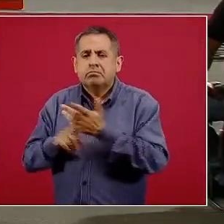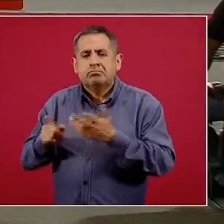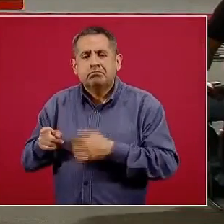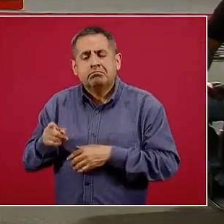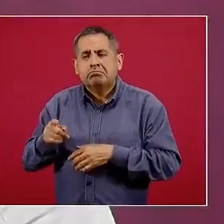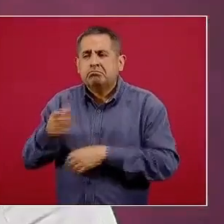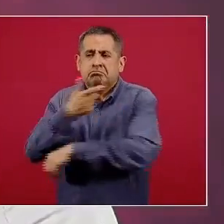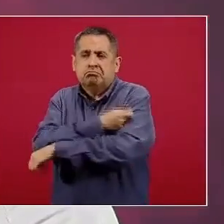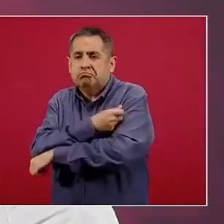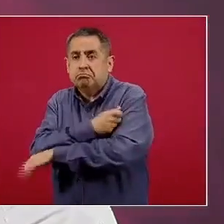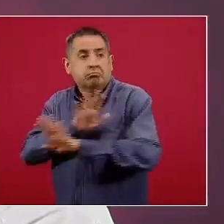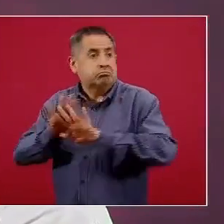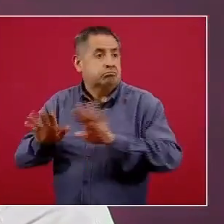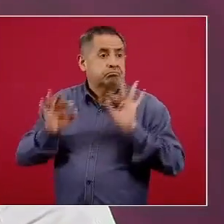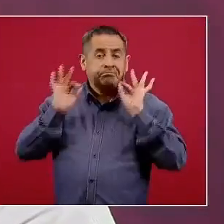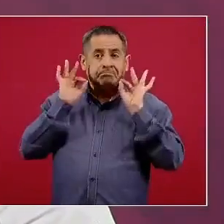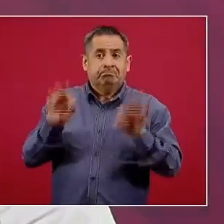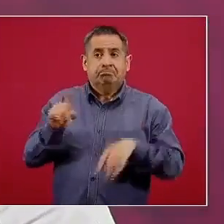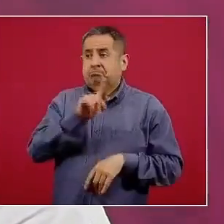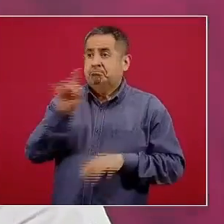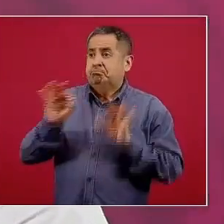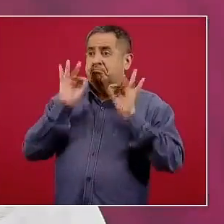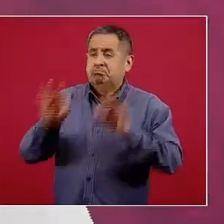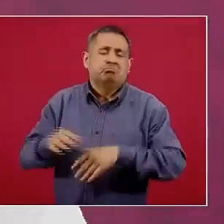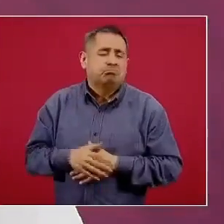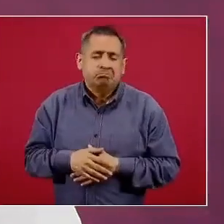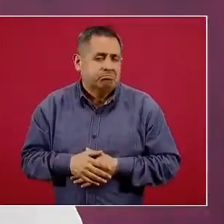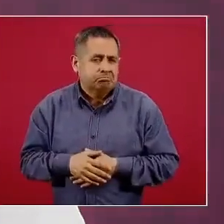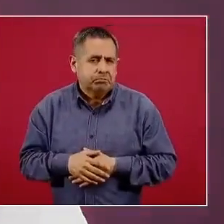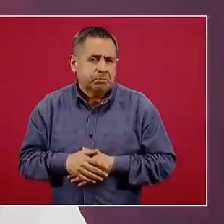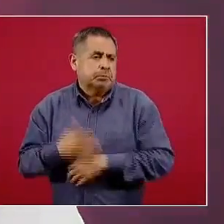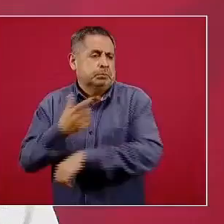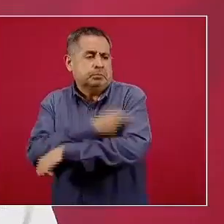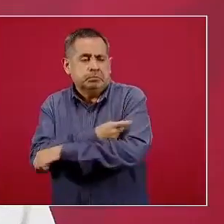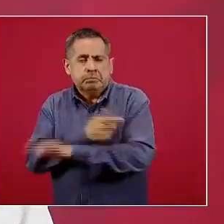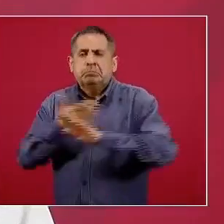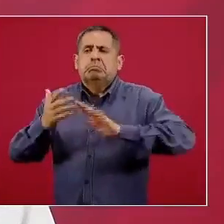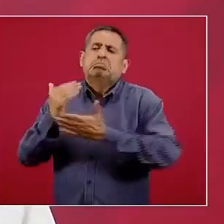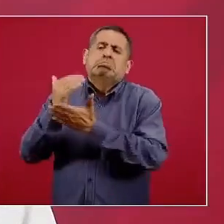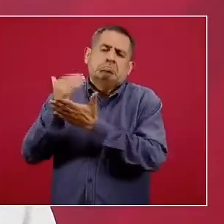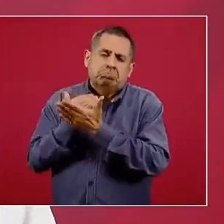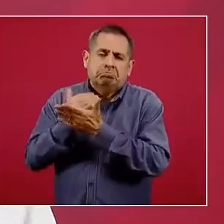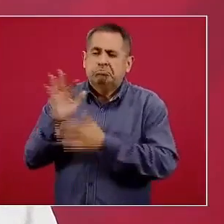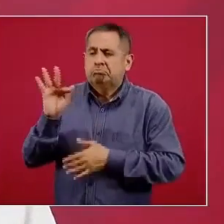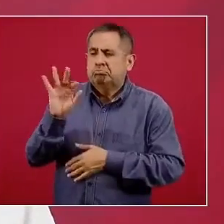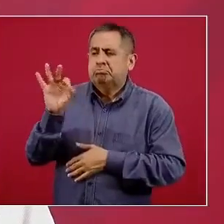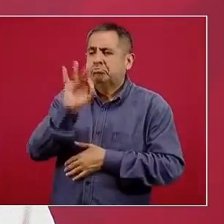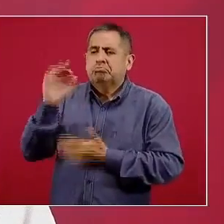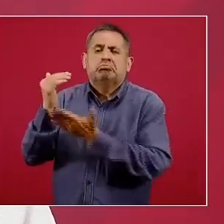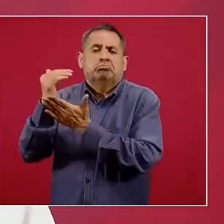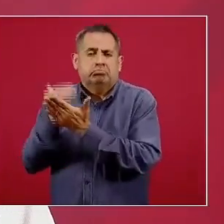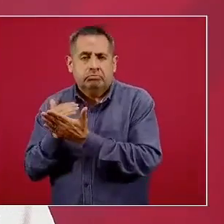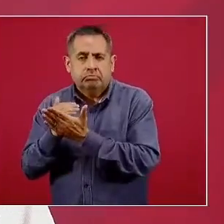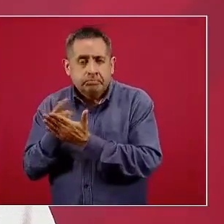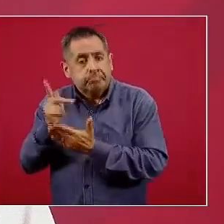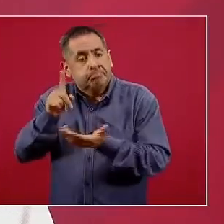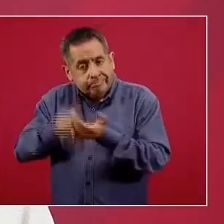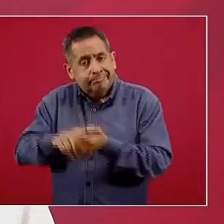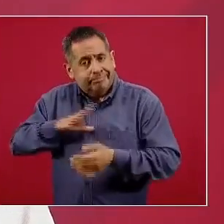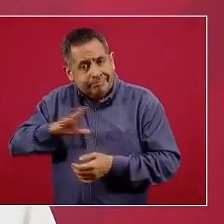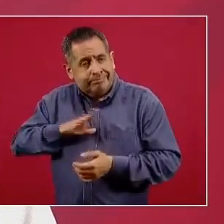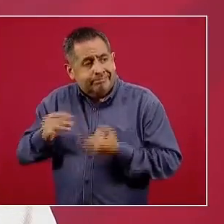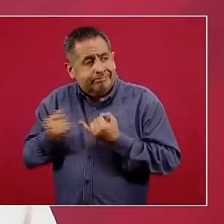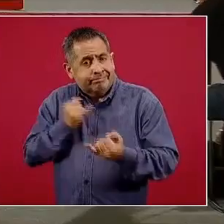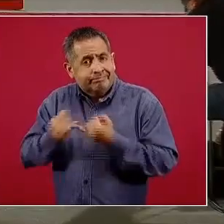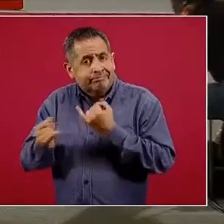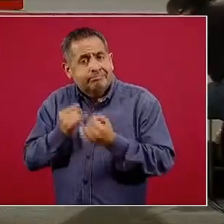grandes limitaciones. Reduce en menos de 40% la